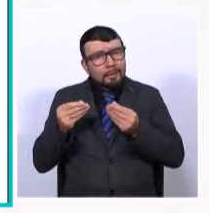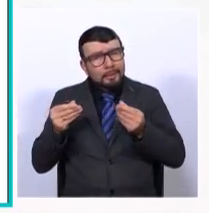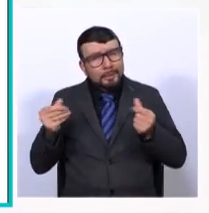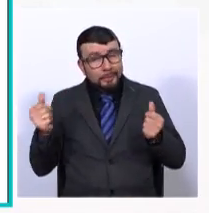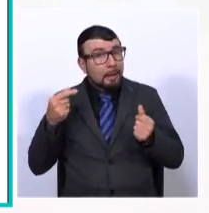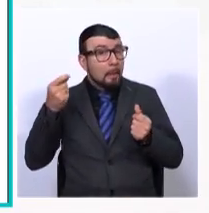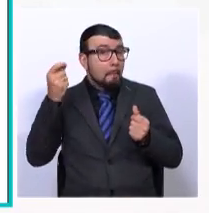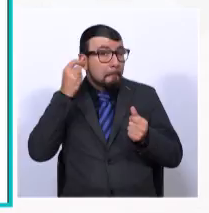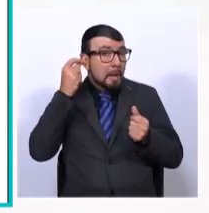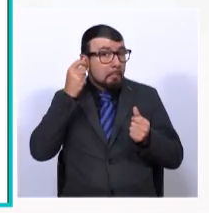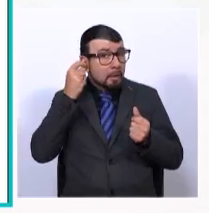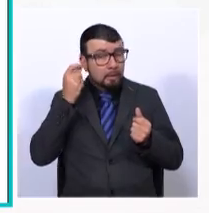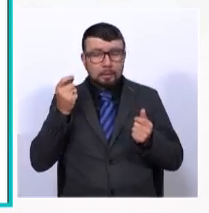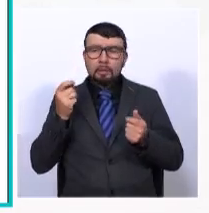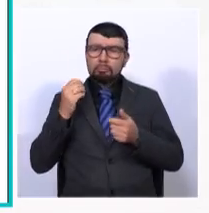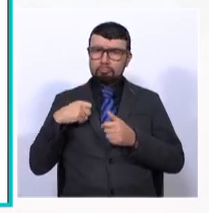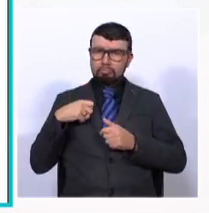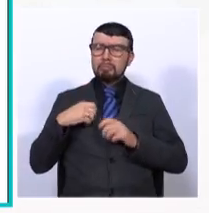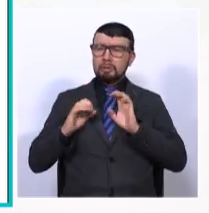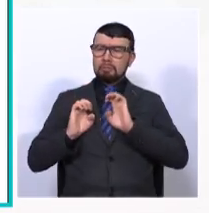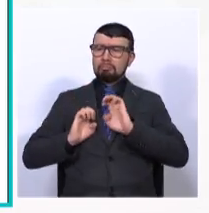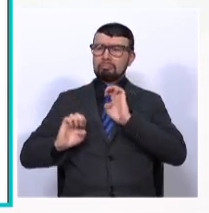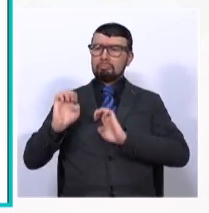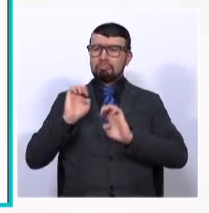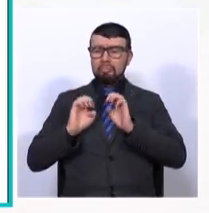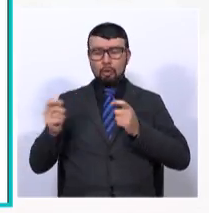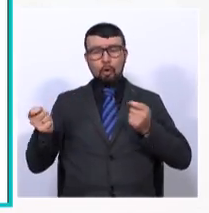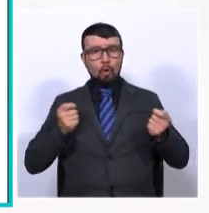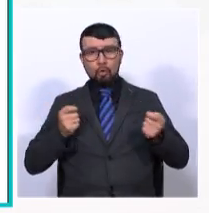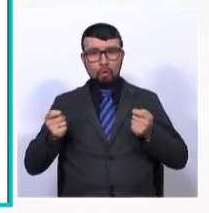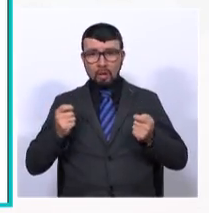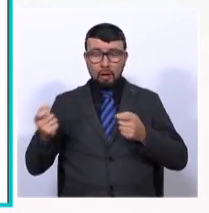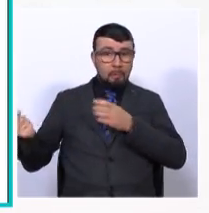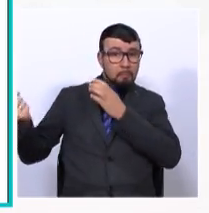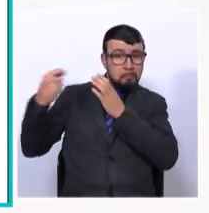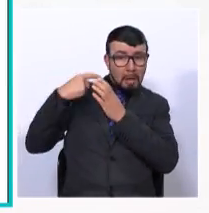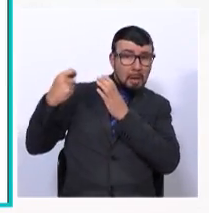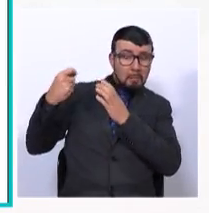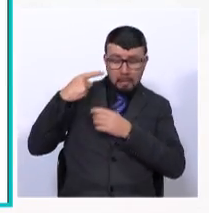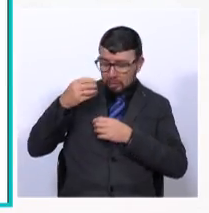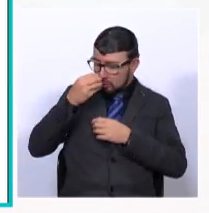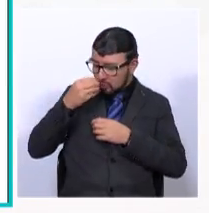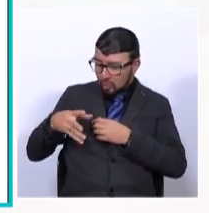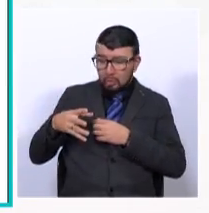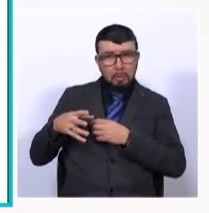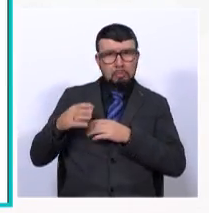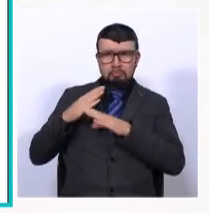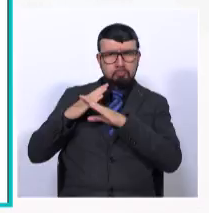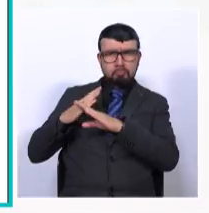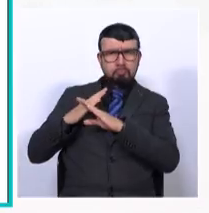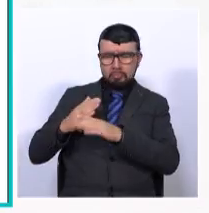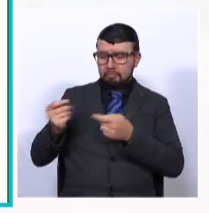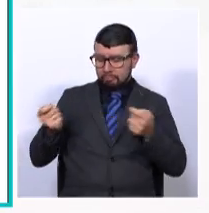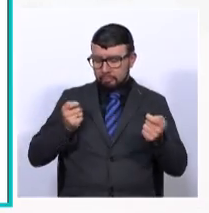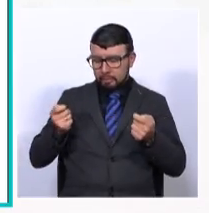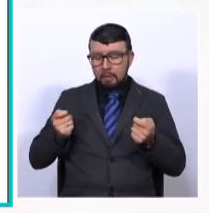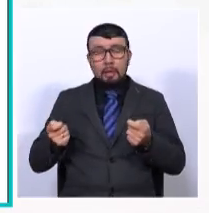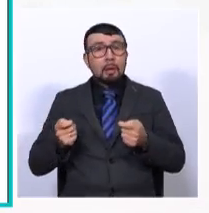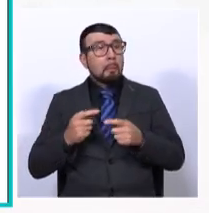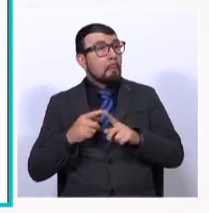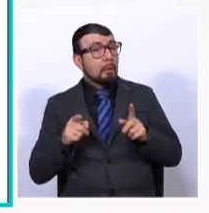organismo para controlar a través del pH que no entren gérmenes. Pero hay personas